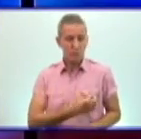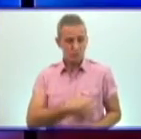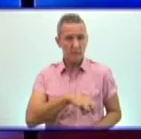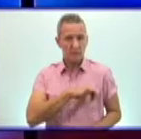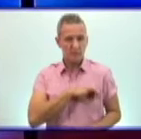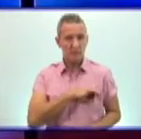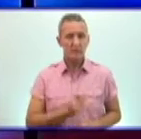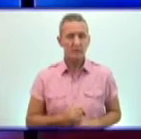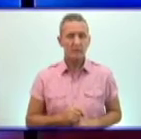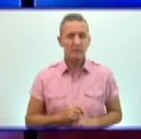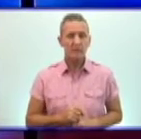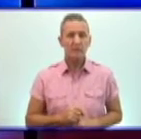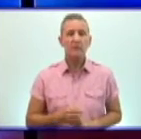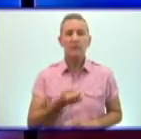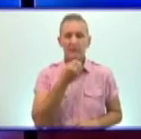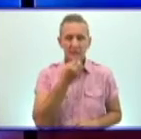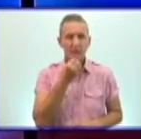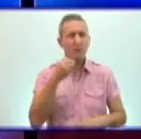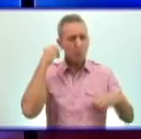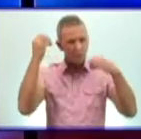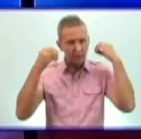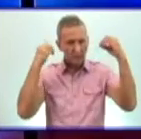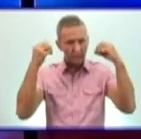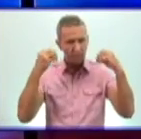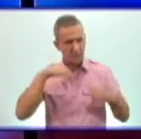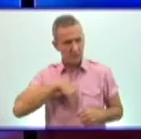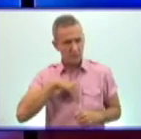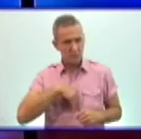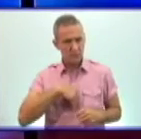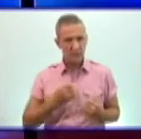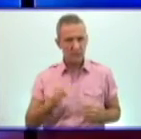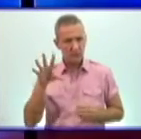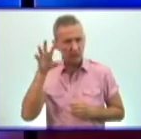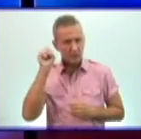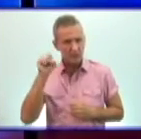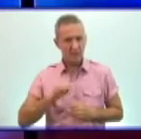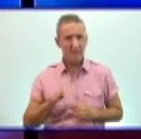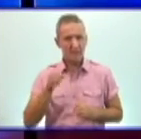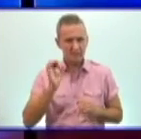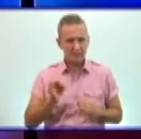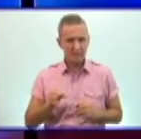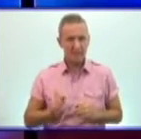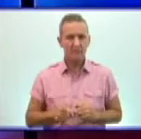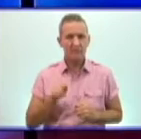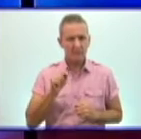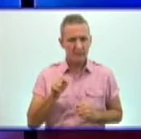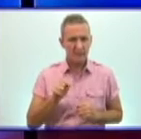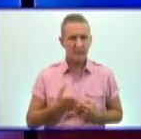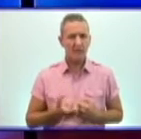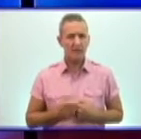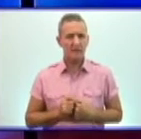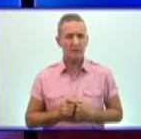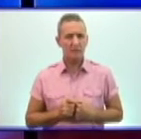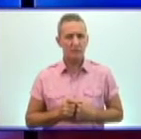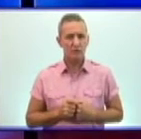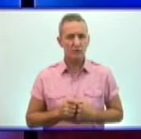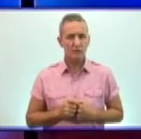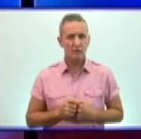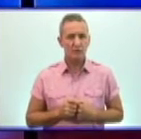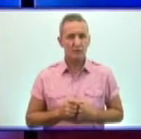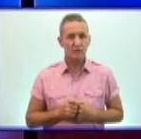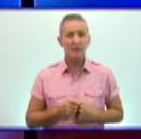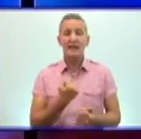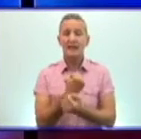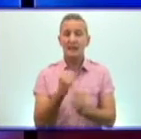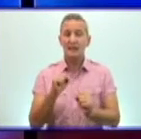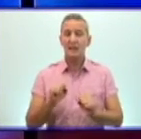pues sencillamente se puede razonar los sentimientos y entender nuestra realidad. Y eso también son la libertad de